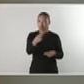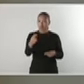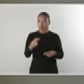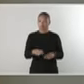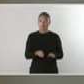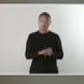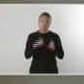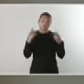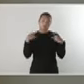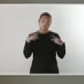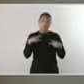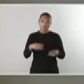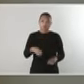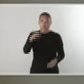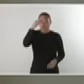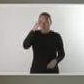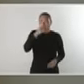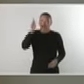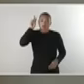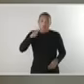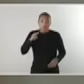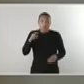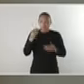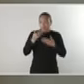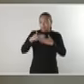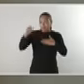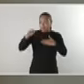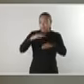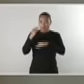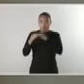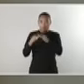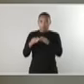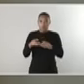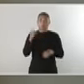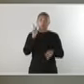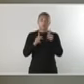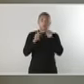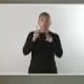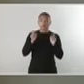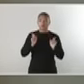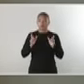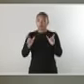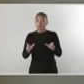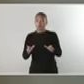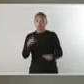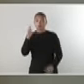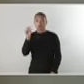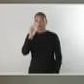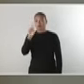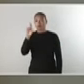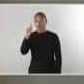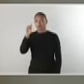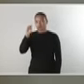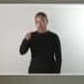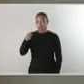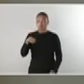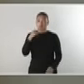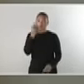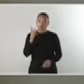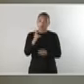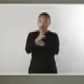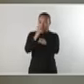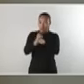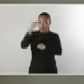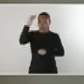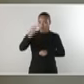dijeran la verdad que renuncien a todo eso habla ante seguridad hablan de corrupción yo quisiera invitarlos al terminar el